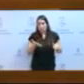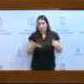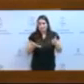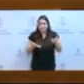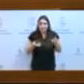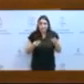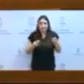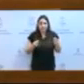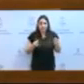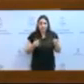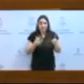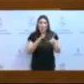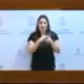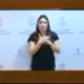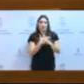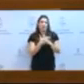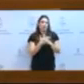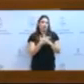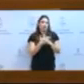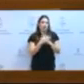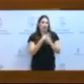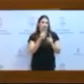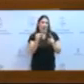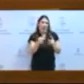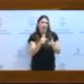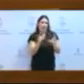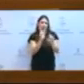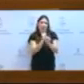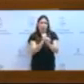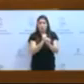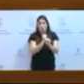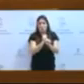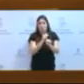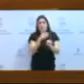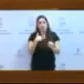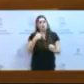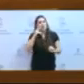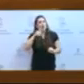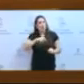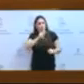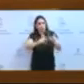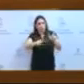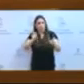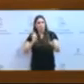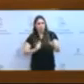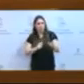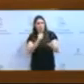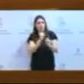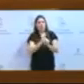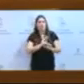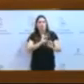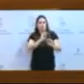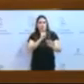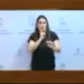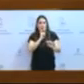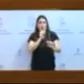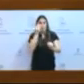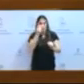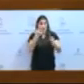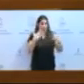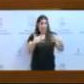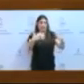situación de un ambiente nocivo, porque yo reconozco el trabajo de la plantilla. Y, hombre, no quiero pensar que ninguno de los presentes en la